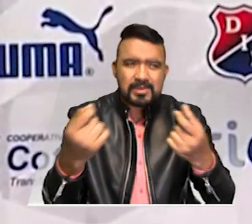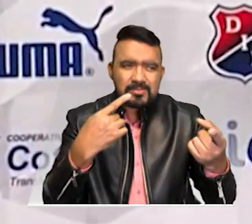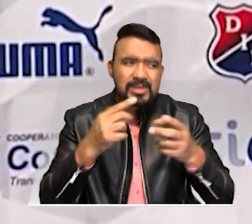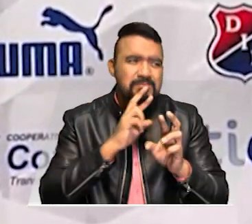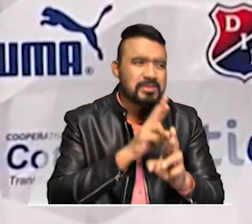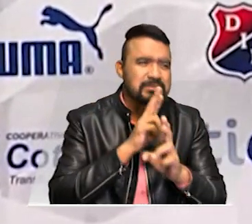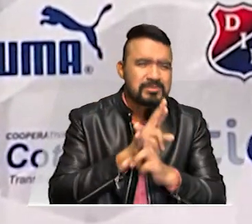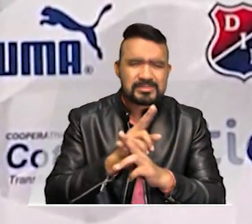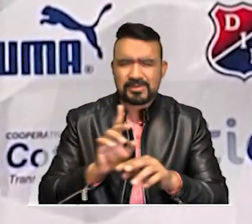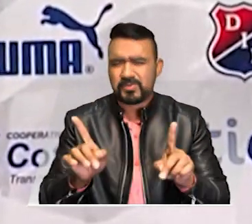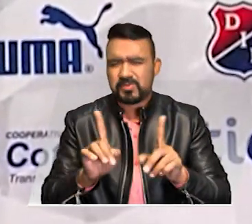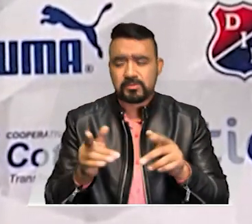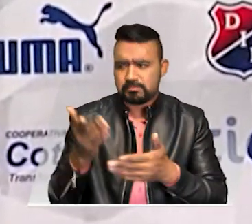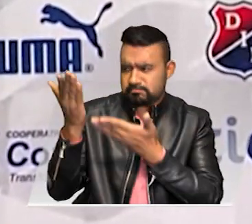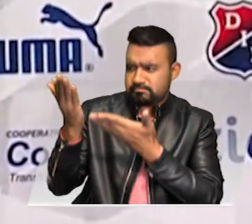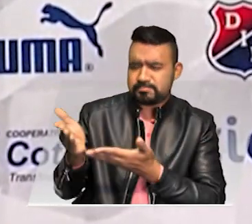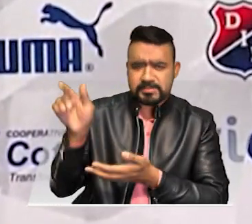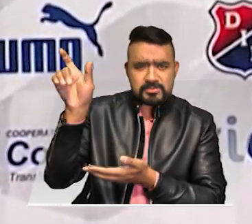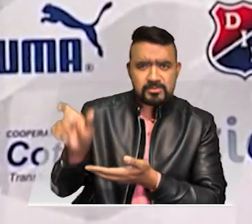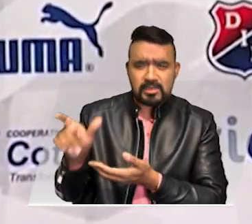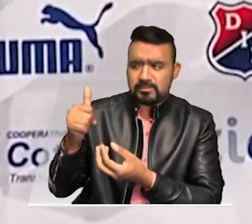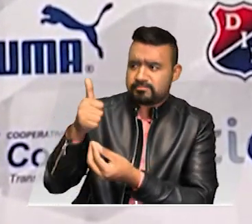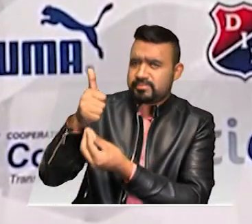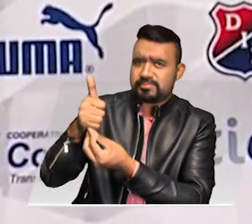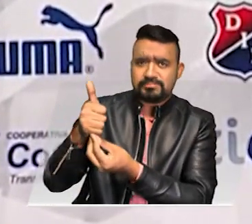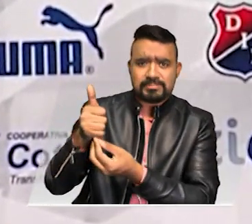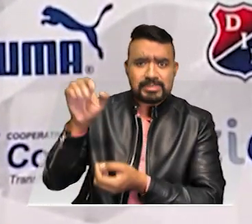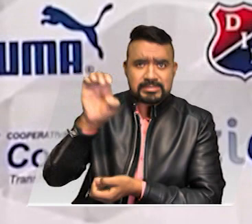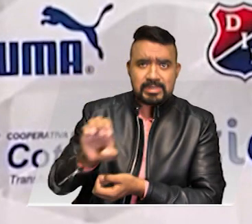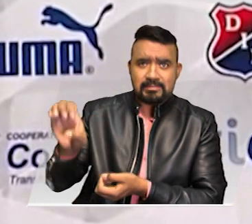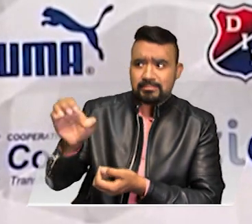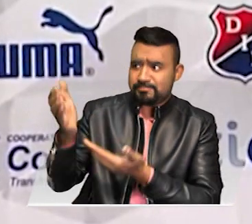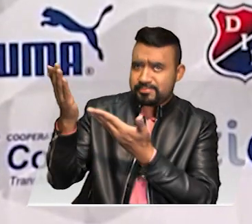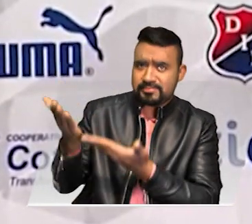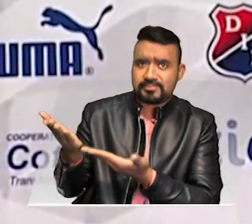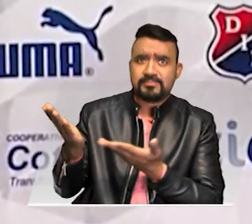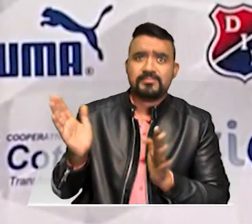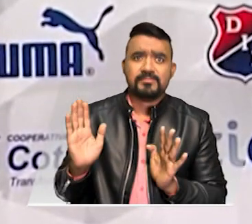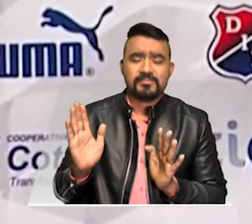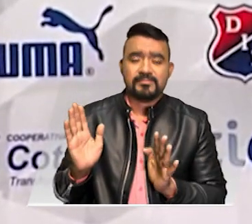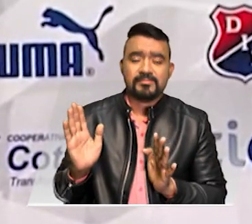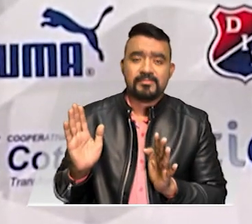de los mejores cuerpos técnicos que he tenido. Creo que